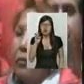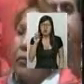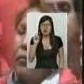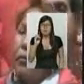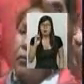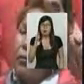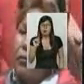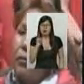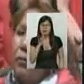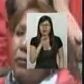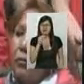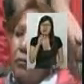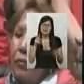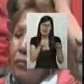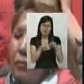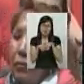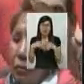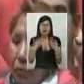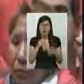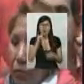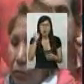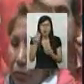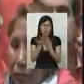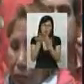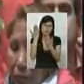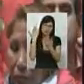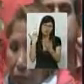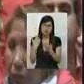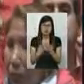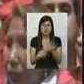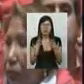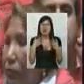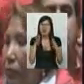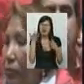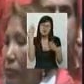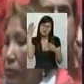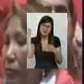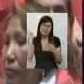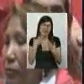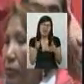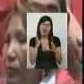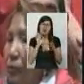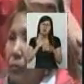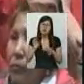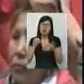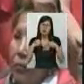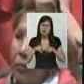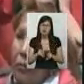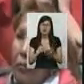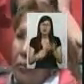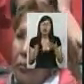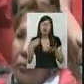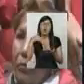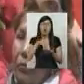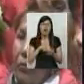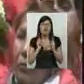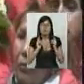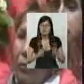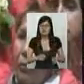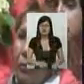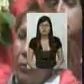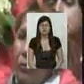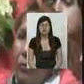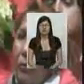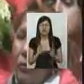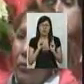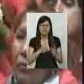también hay otro pasado que quiere volver, que ya fracasó, que ya tuvo su oportunidad y quiere volver